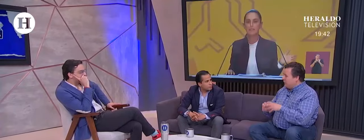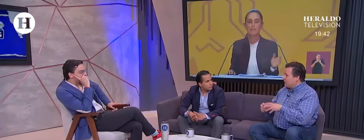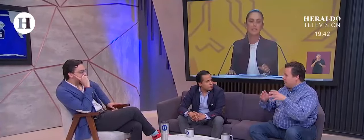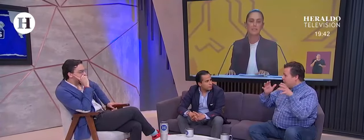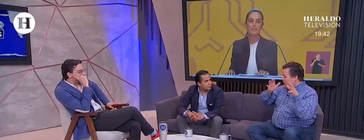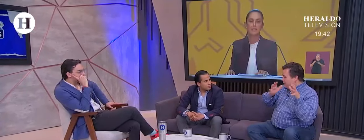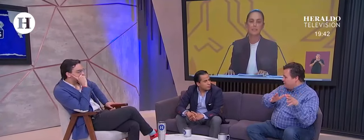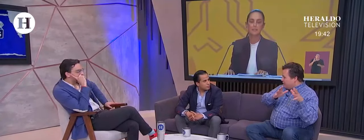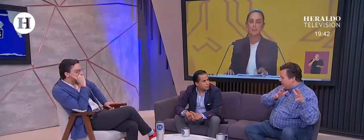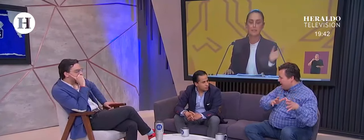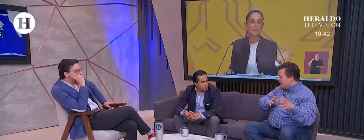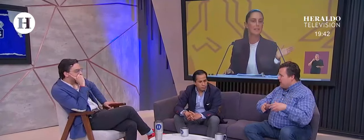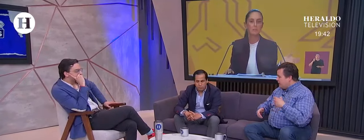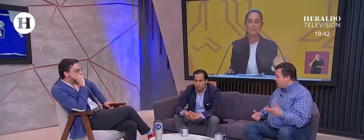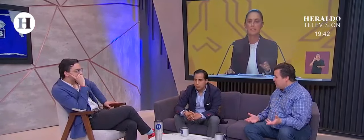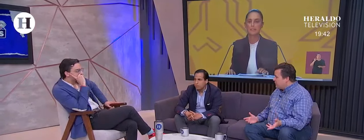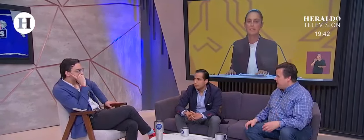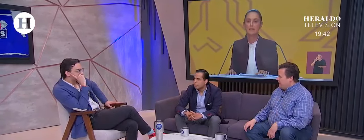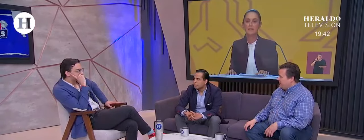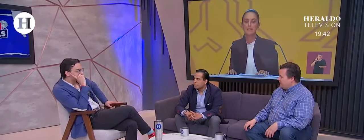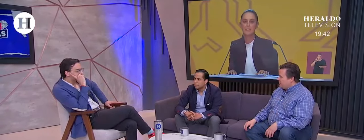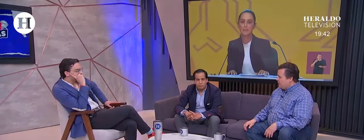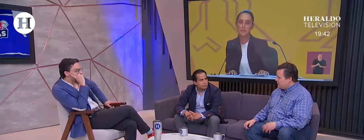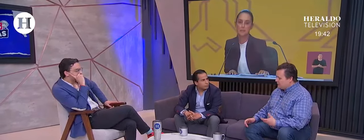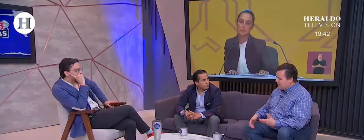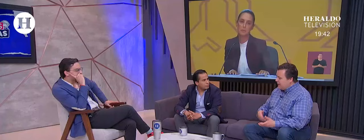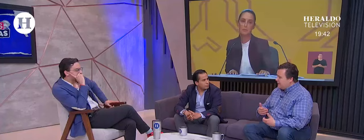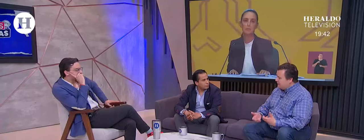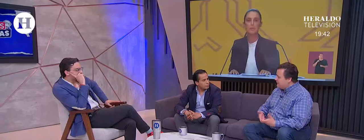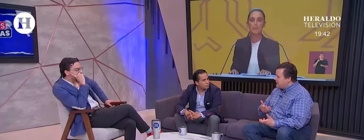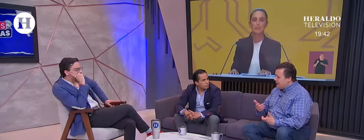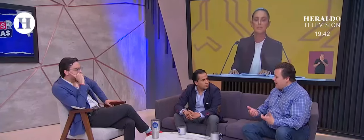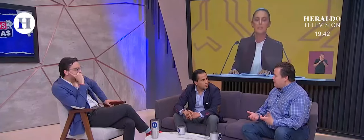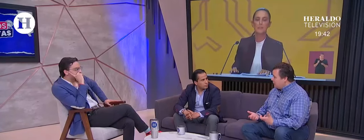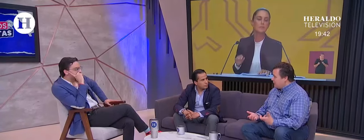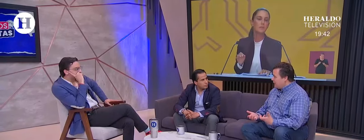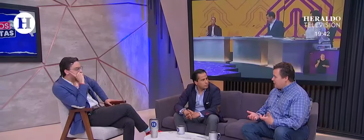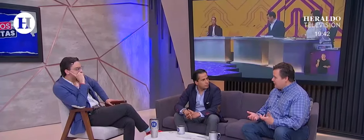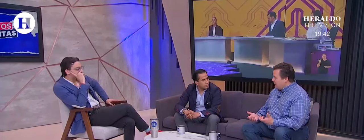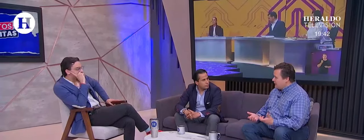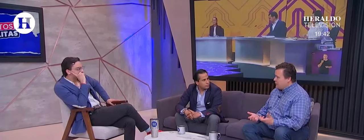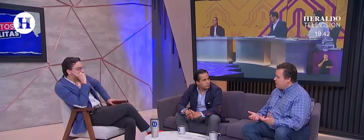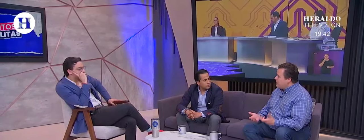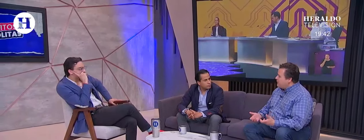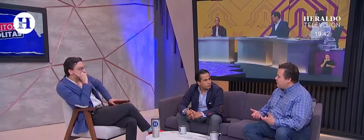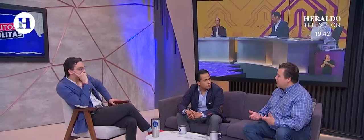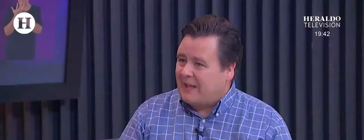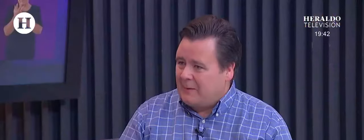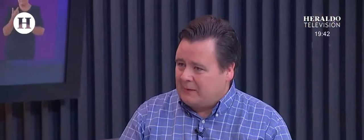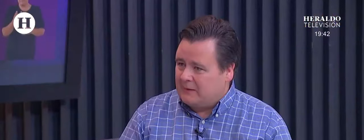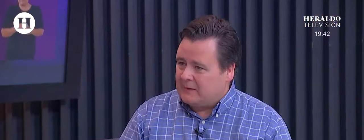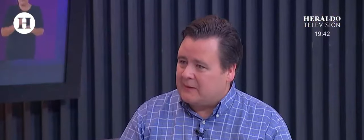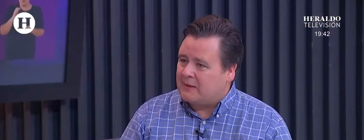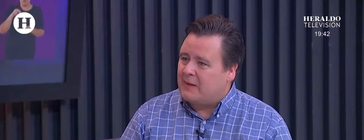si qui poner otro evento a una del PR del pan eso es lo normal Comencemos a a decir a reconocer que no se trata de un de un